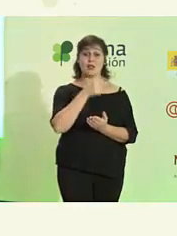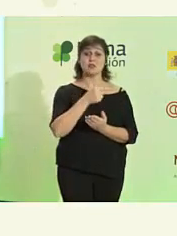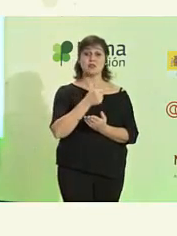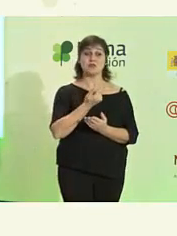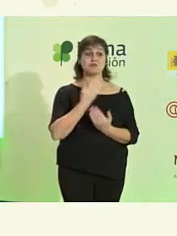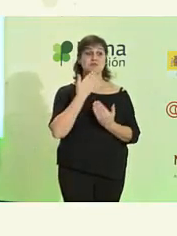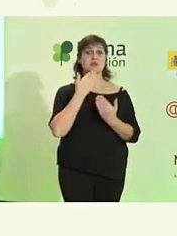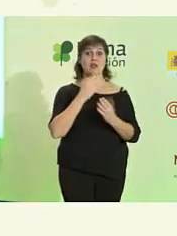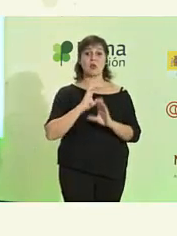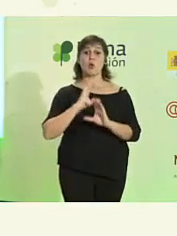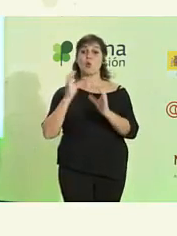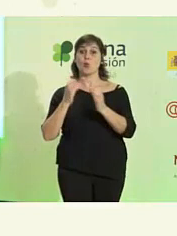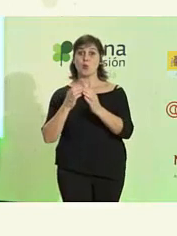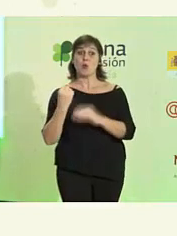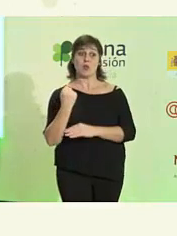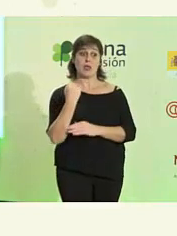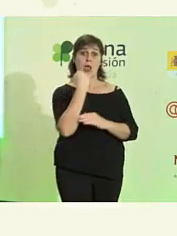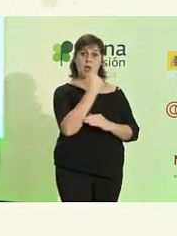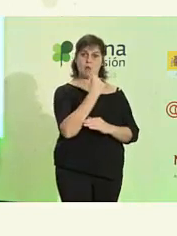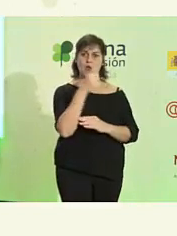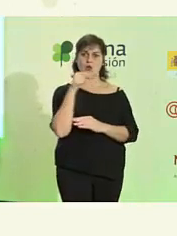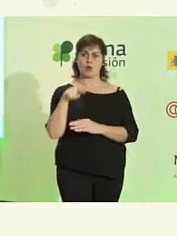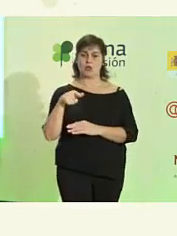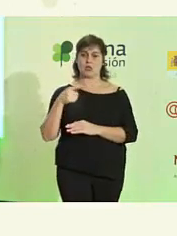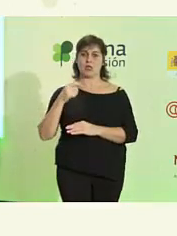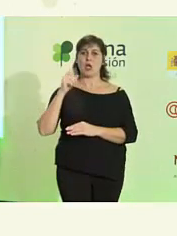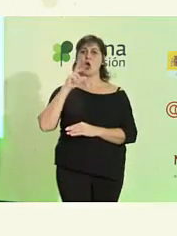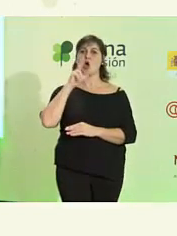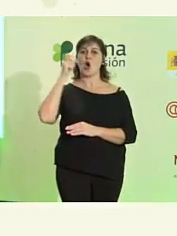grupo de apoyo que está establecido en Hong Kong.